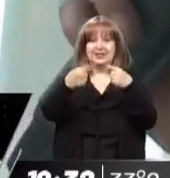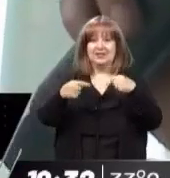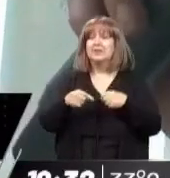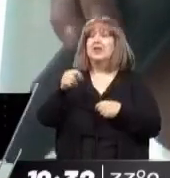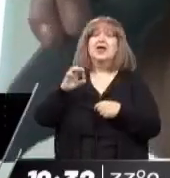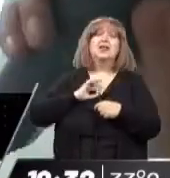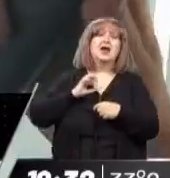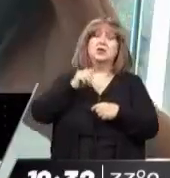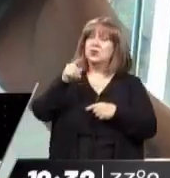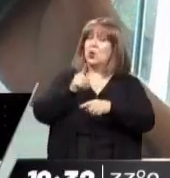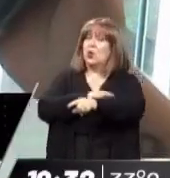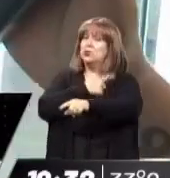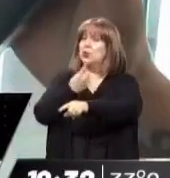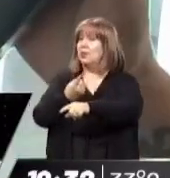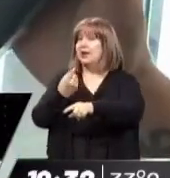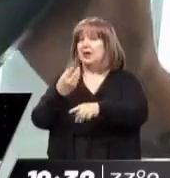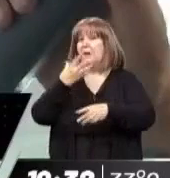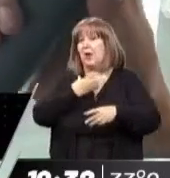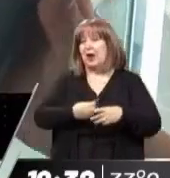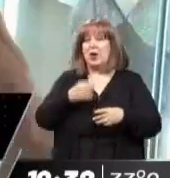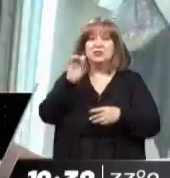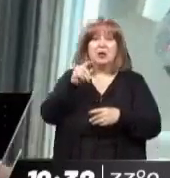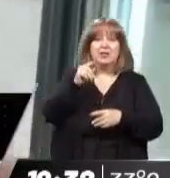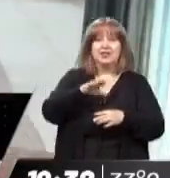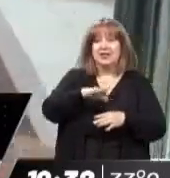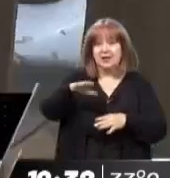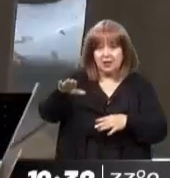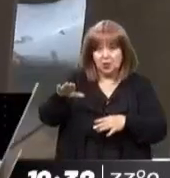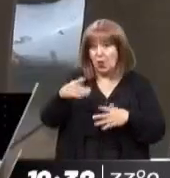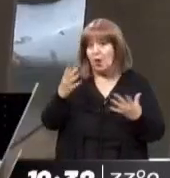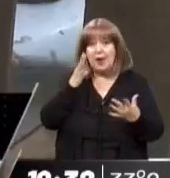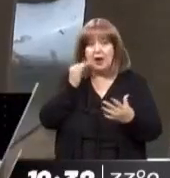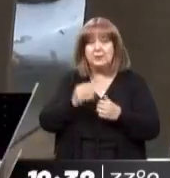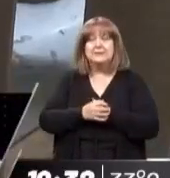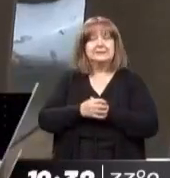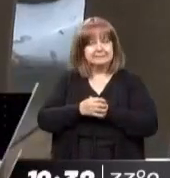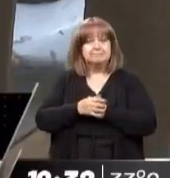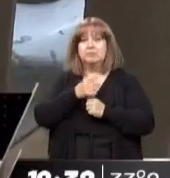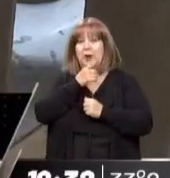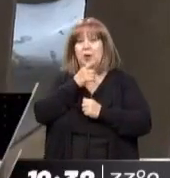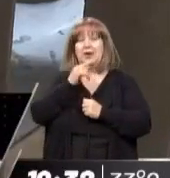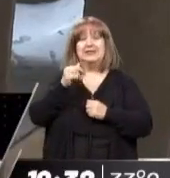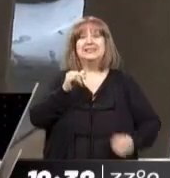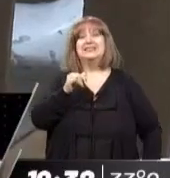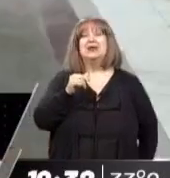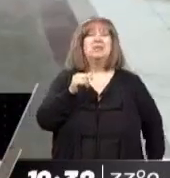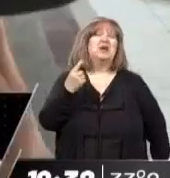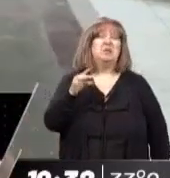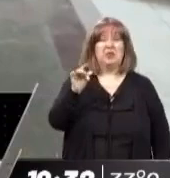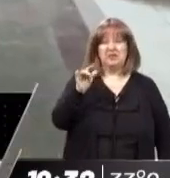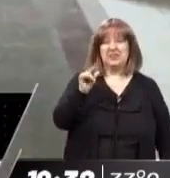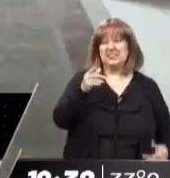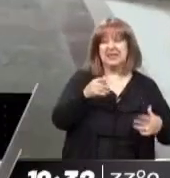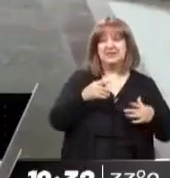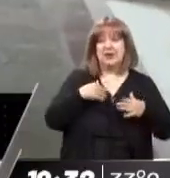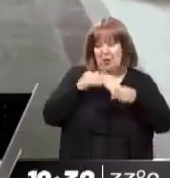este año ha cambiado las costumbres? Digamos, Papá Noel viene para algunos nada más. Yo creo que sí, al precio que está todo no se puede. ¿Más